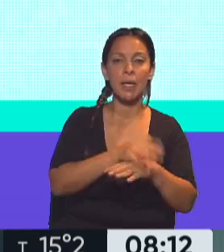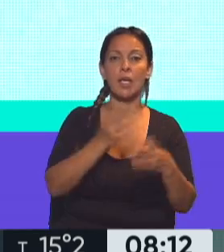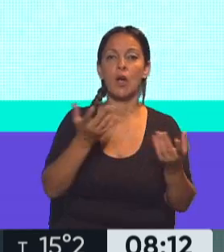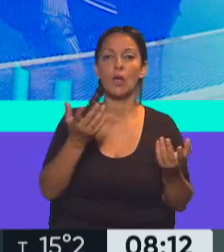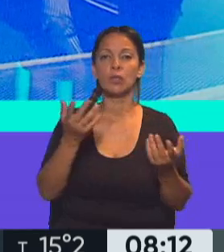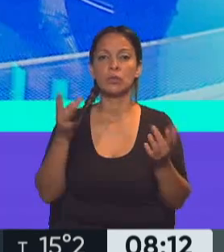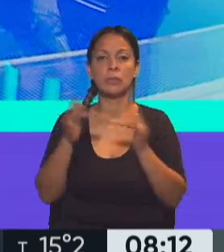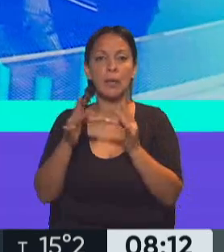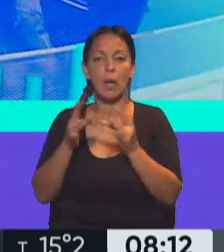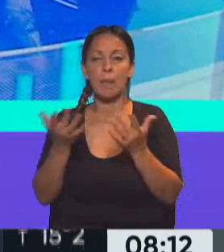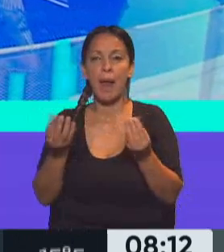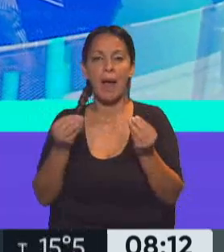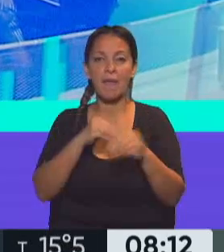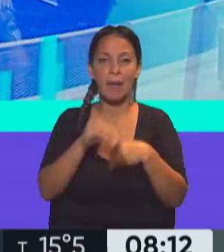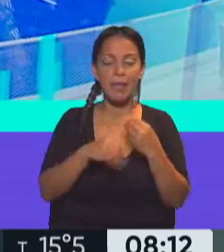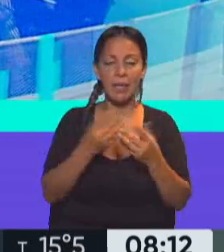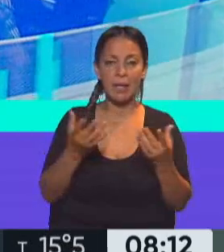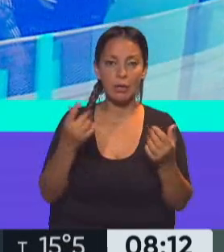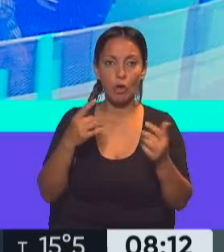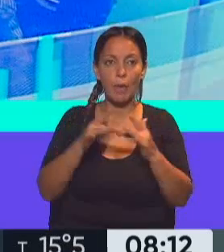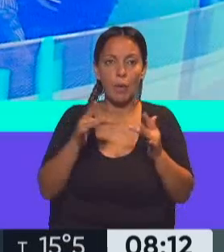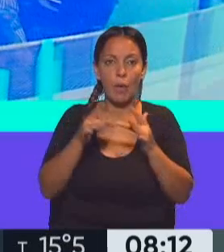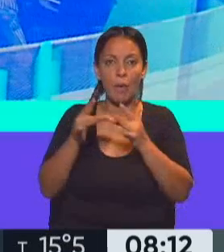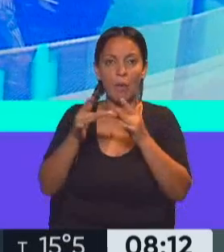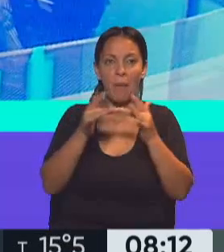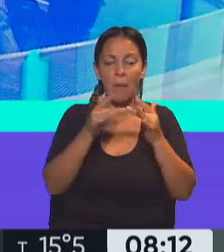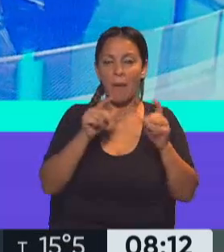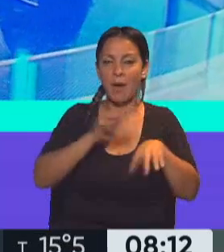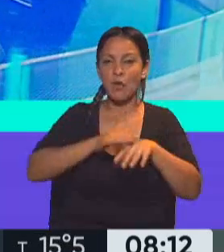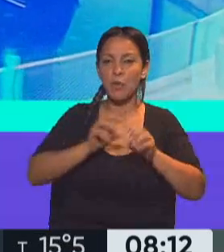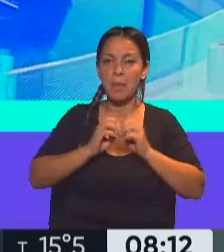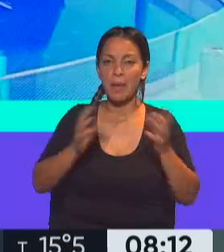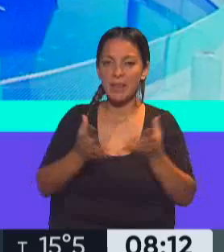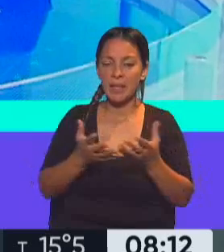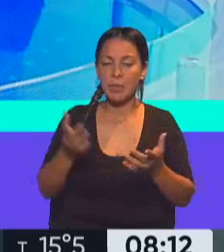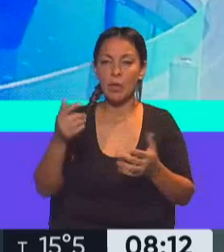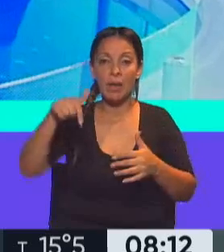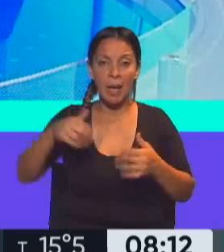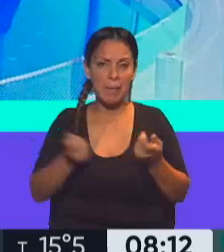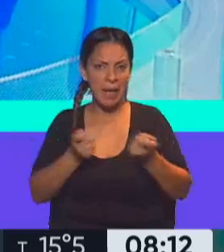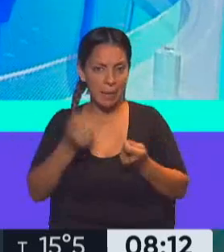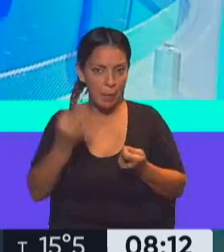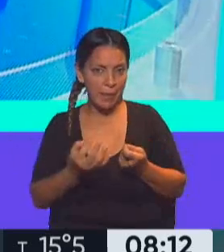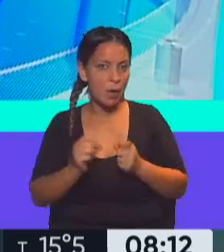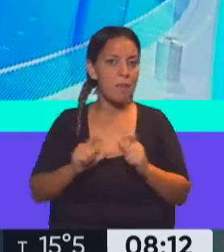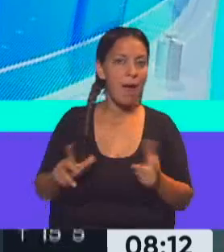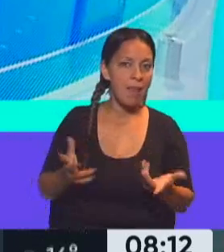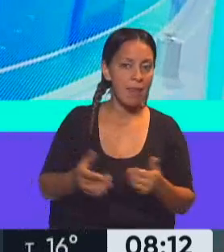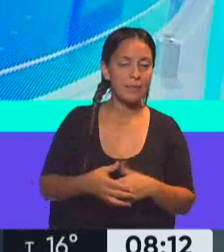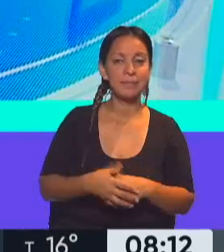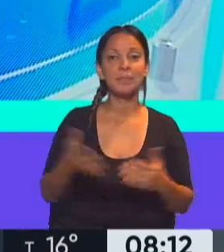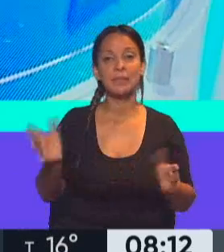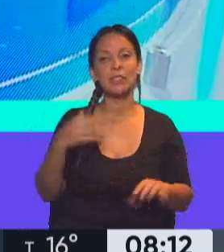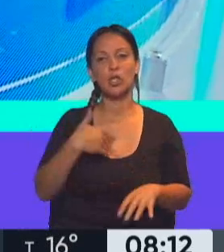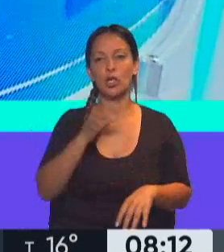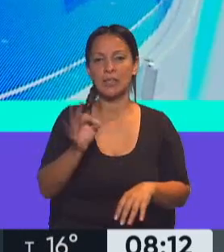para hablar con la familia, digo, todo era virtualidad. ¿Y fue bien o mal manejado? Bueno, creo que ustedes más que nadie lo